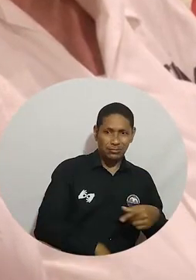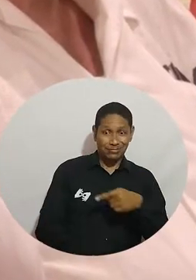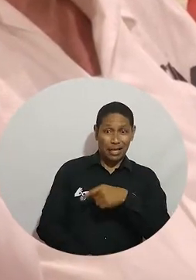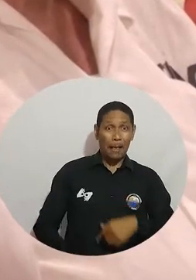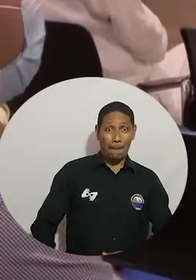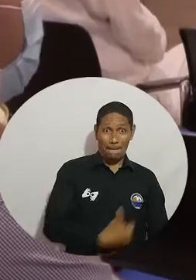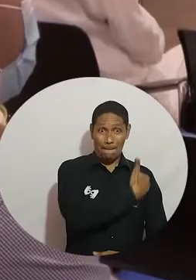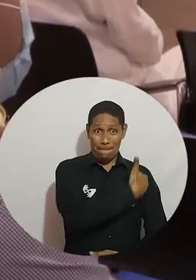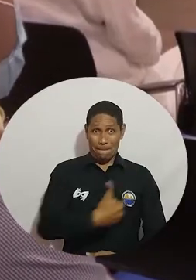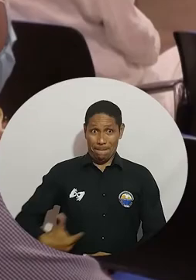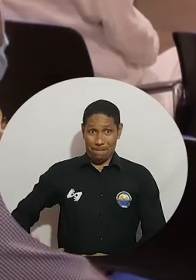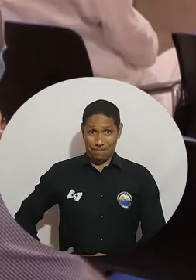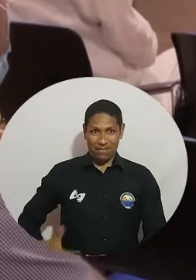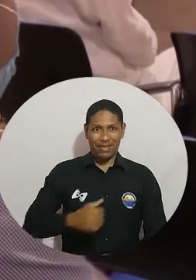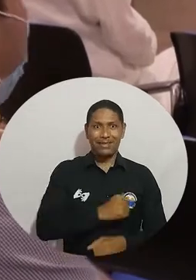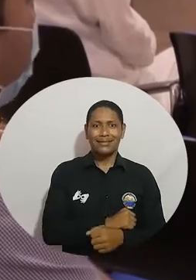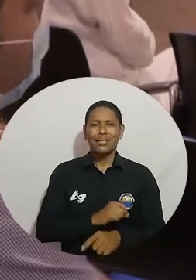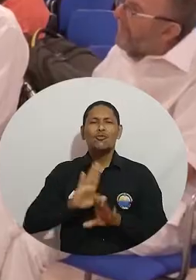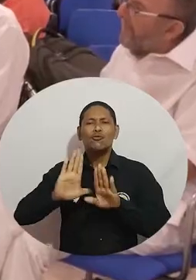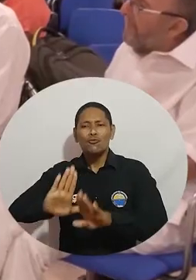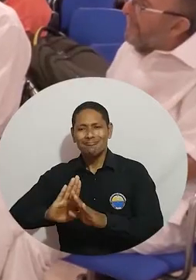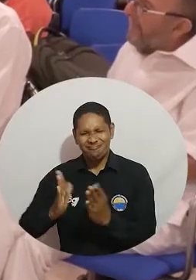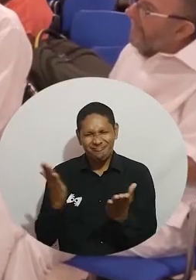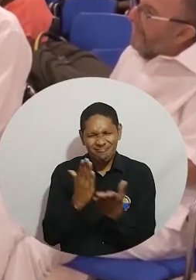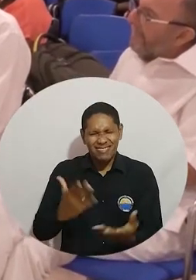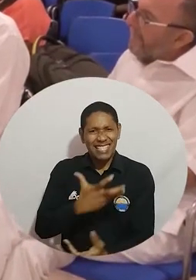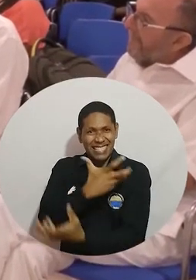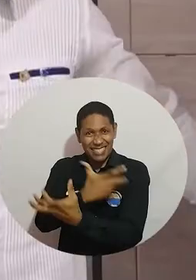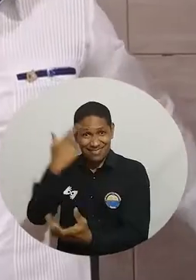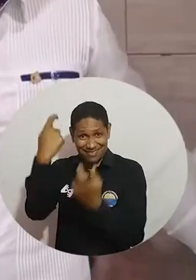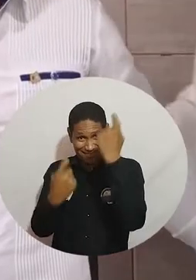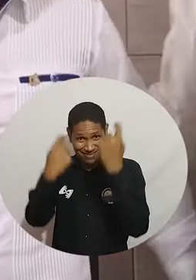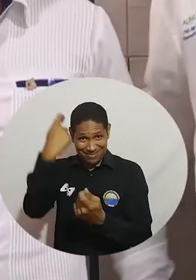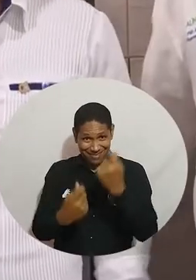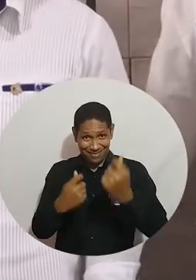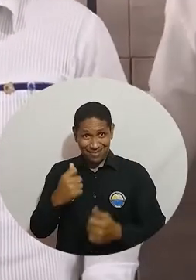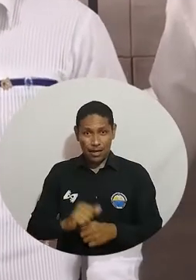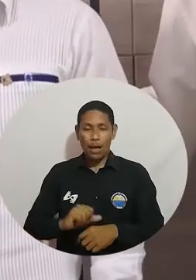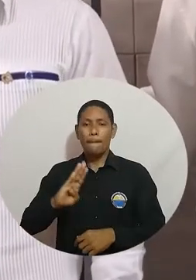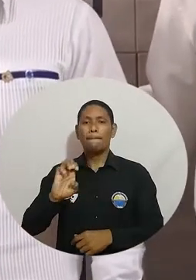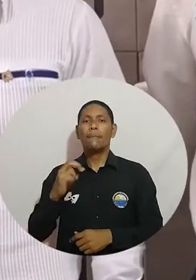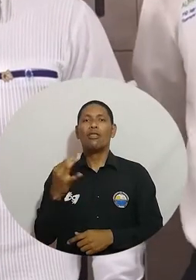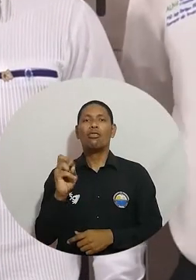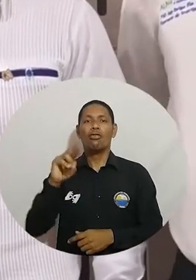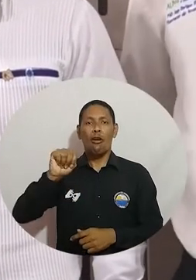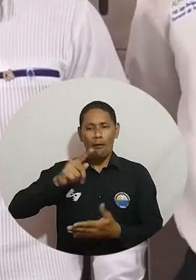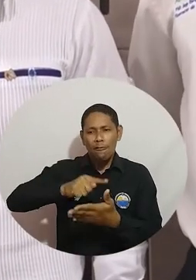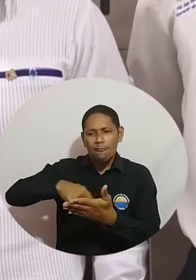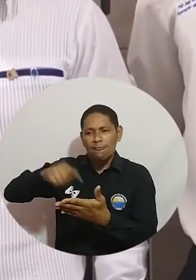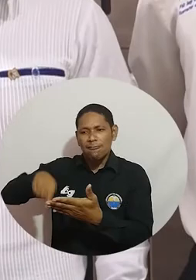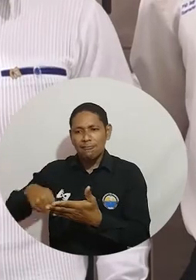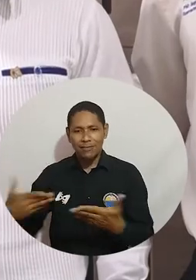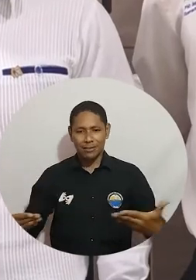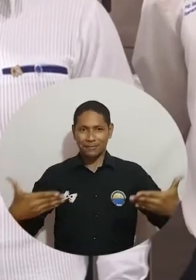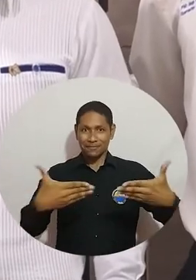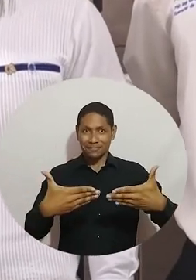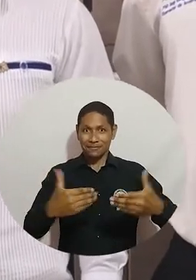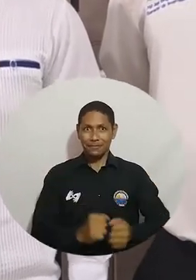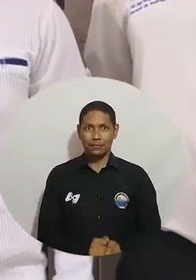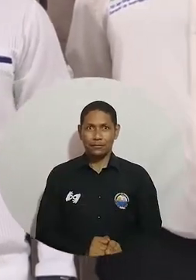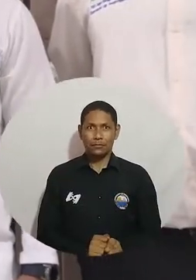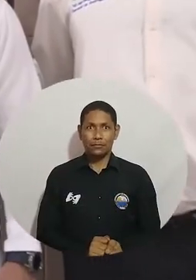Pablo Vera Salazar, y el presidente ad hoc de la Academia Colombiana de Ciencias Económicas, doctor Beethoven Herrera